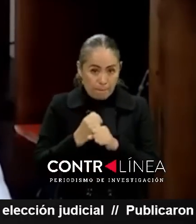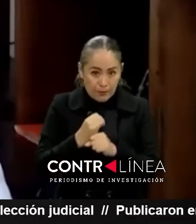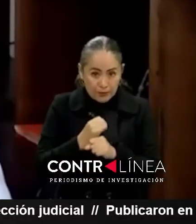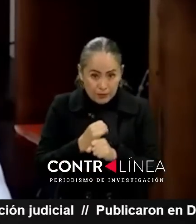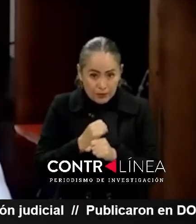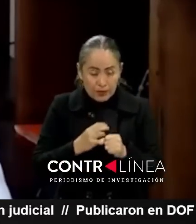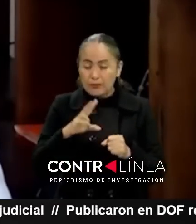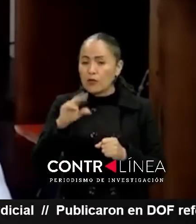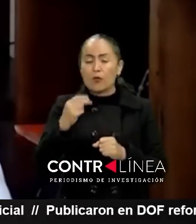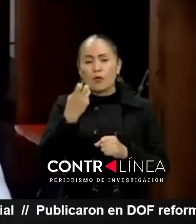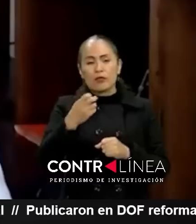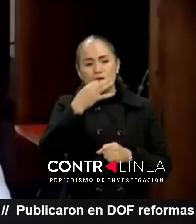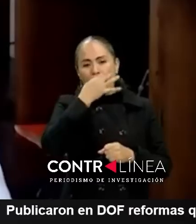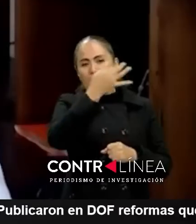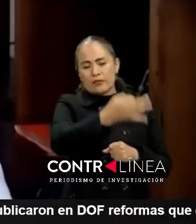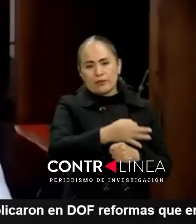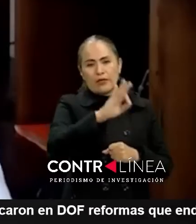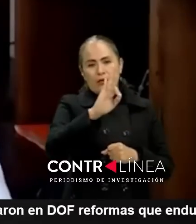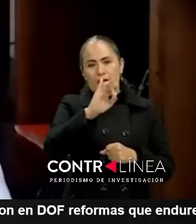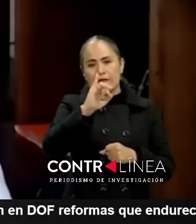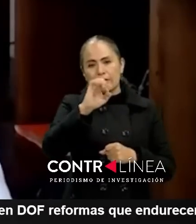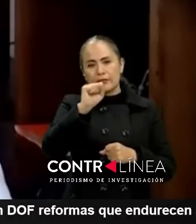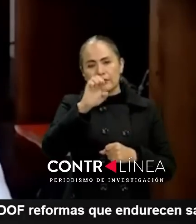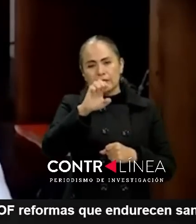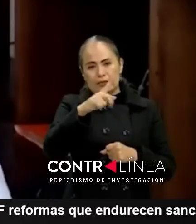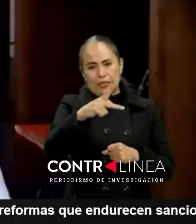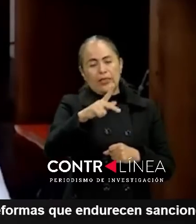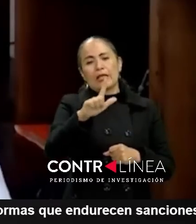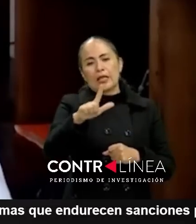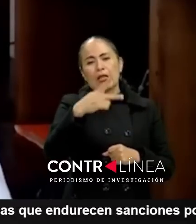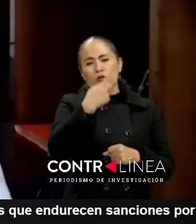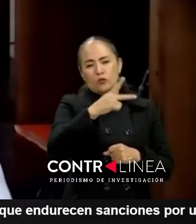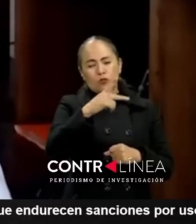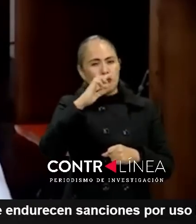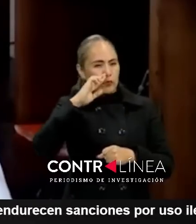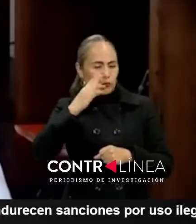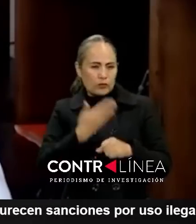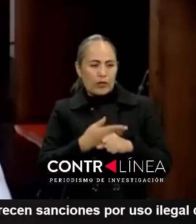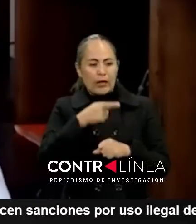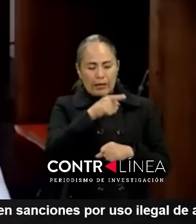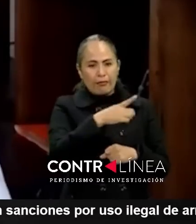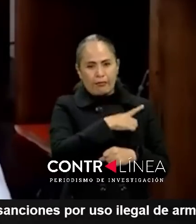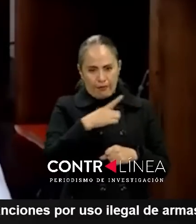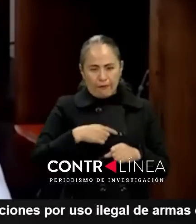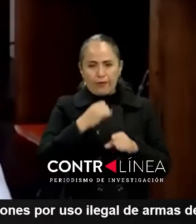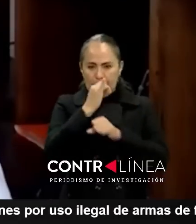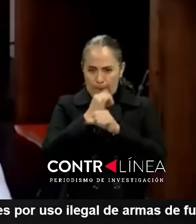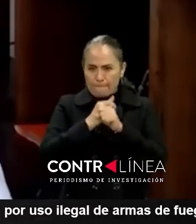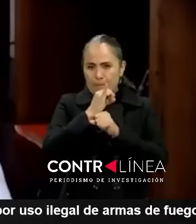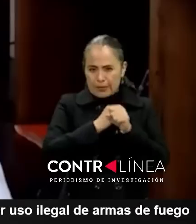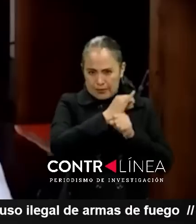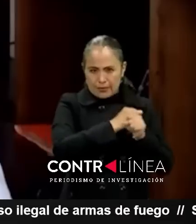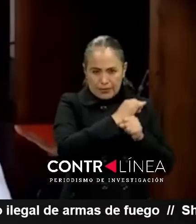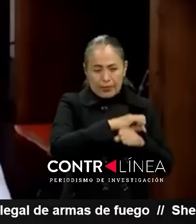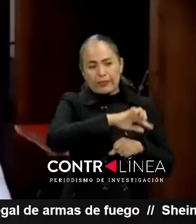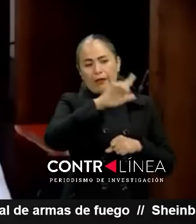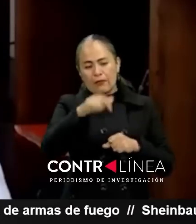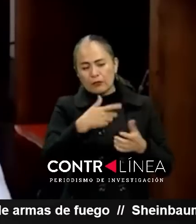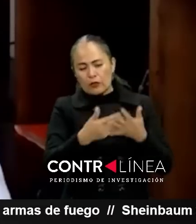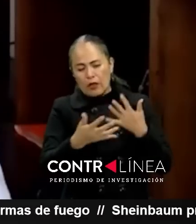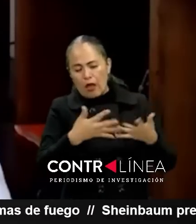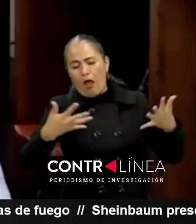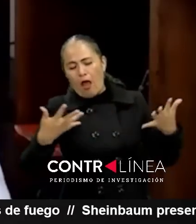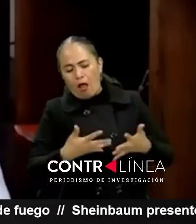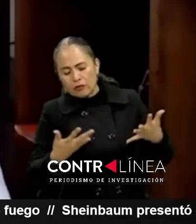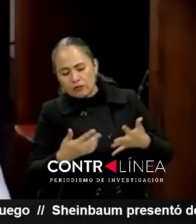dado vista a la FICEL para que, en el ámbito de sus competencias, realice las indagatorias correspondientes y tome cartas en el